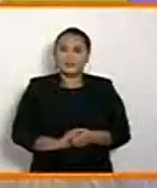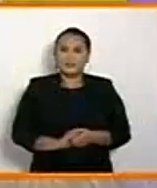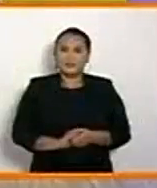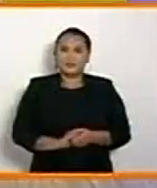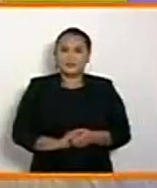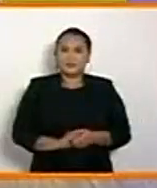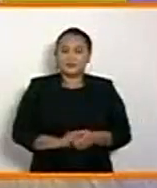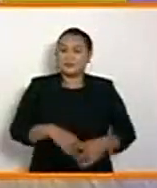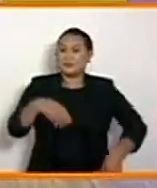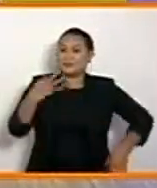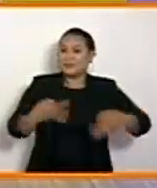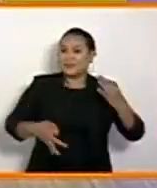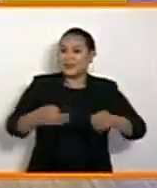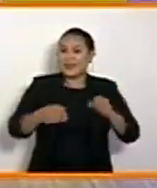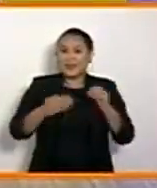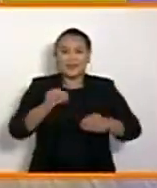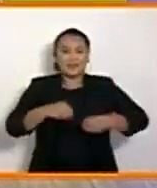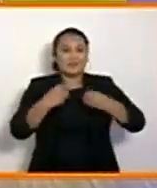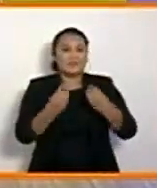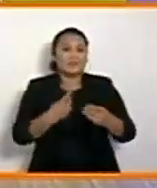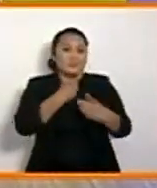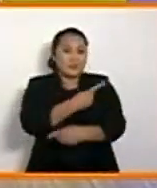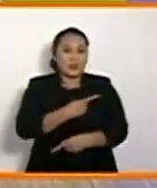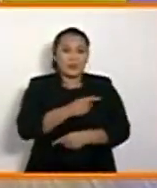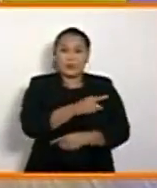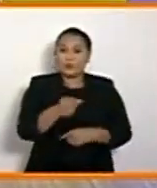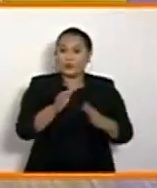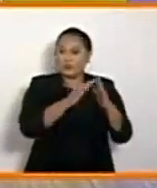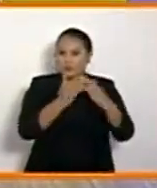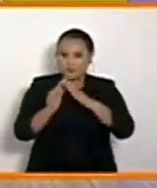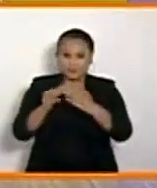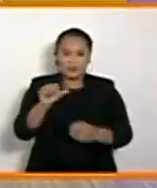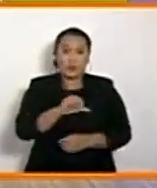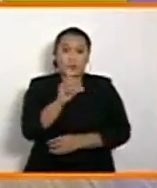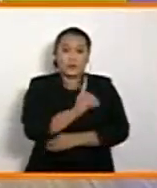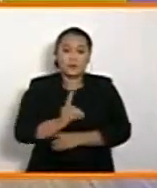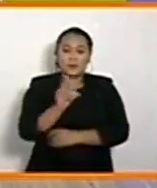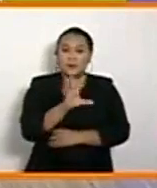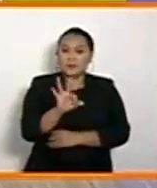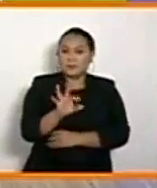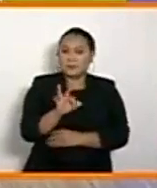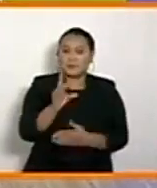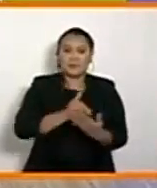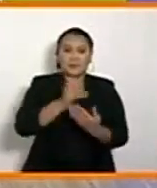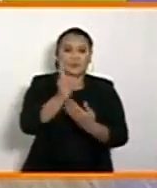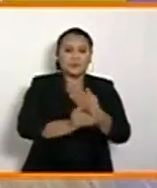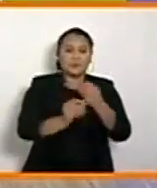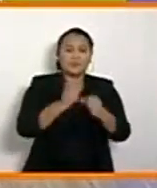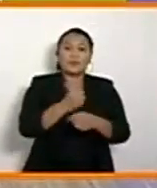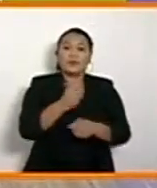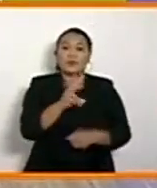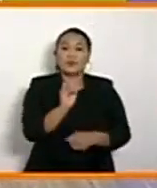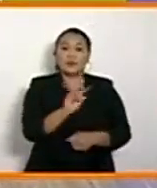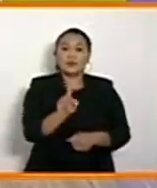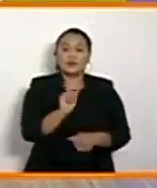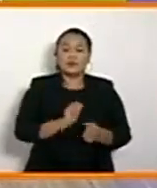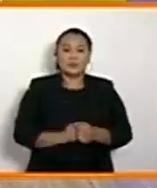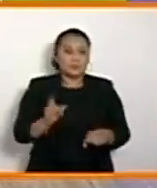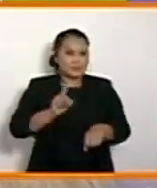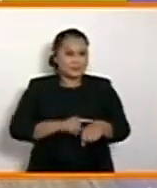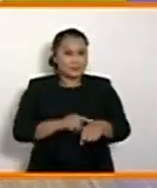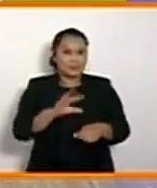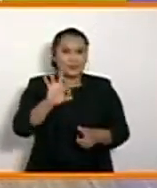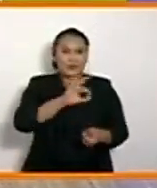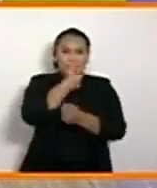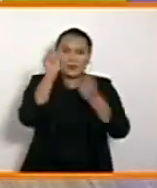Qué alegría poderles llevar la diversión hasta sus hogares el día de hoy, domingo 19 de diciembre del año 2021, cuando son las 9 en punto